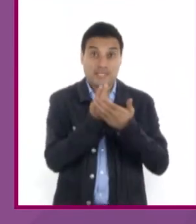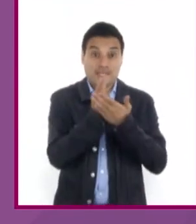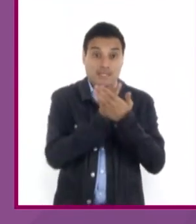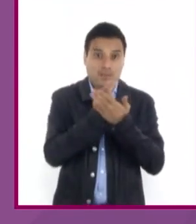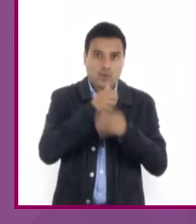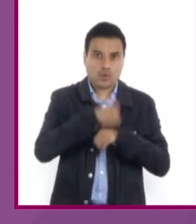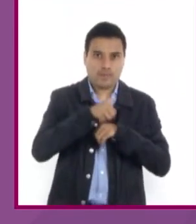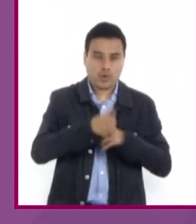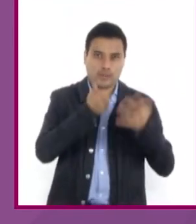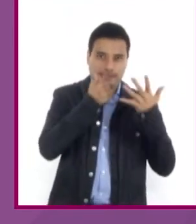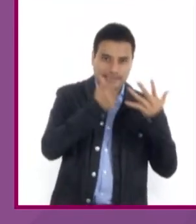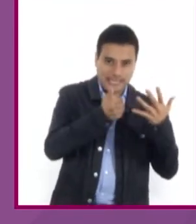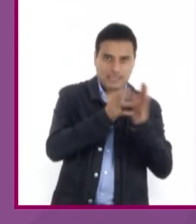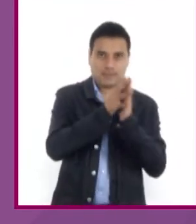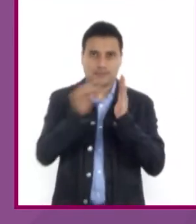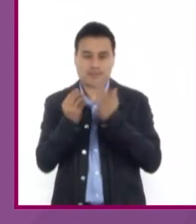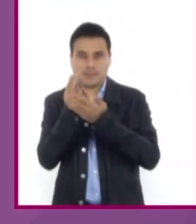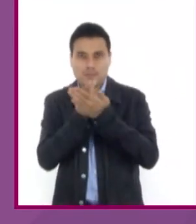a la figura 4?